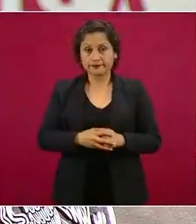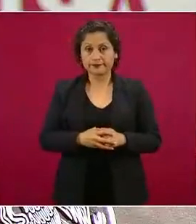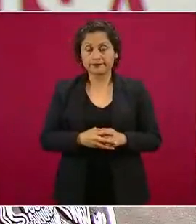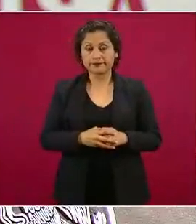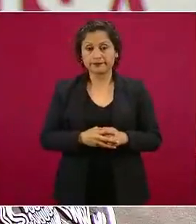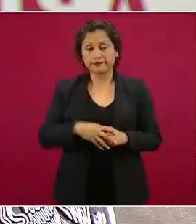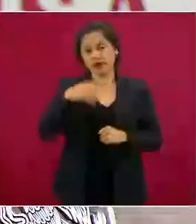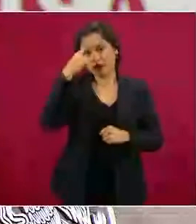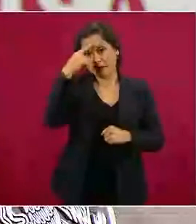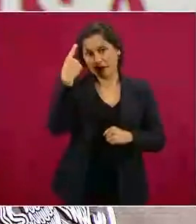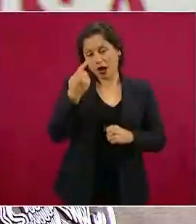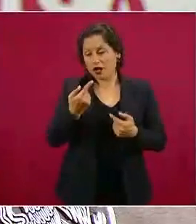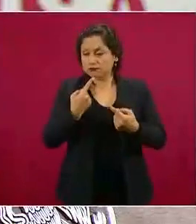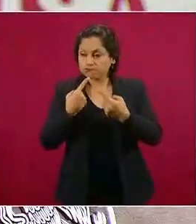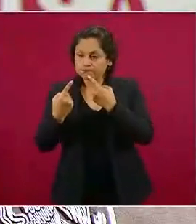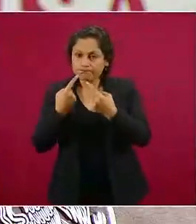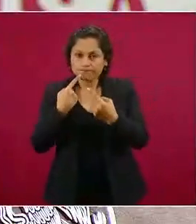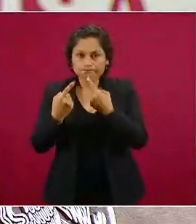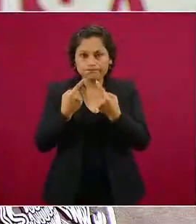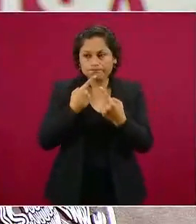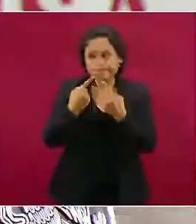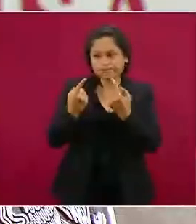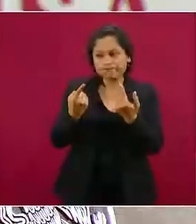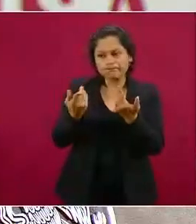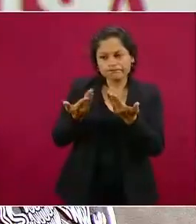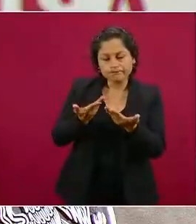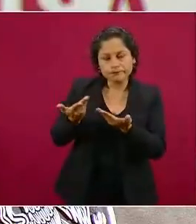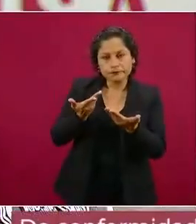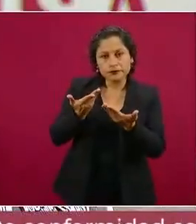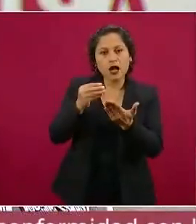lograr acuerdos, consensos,